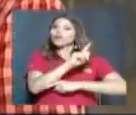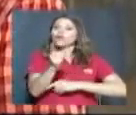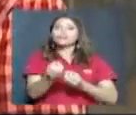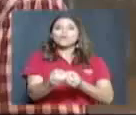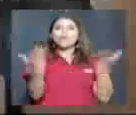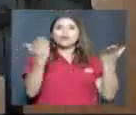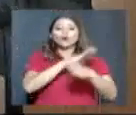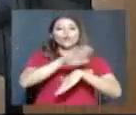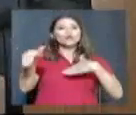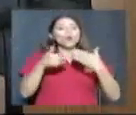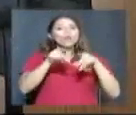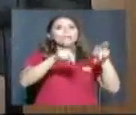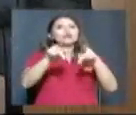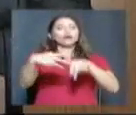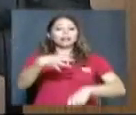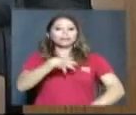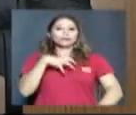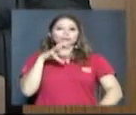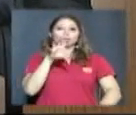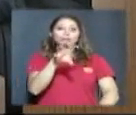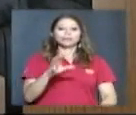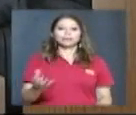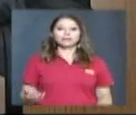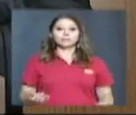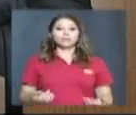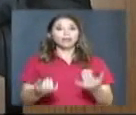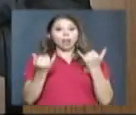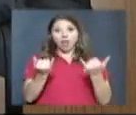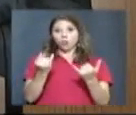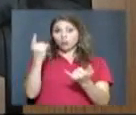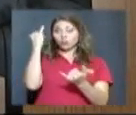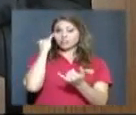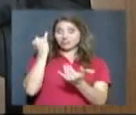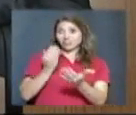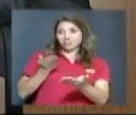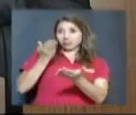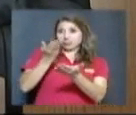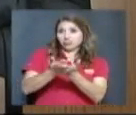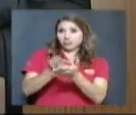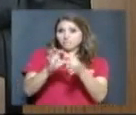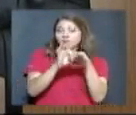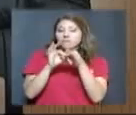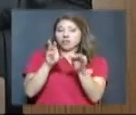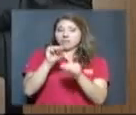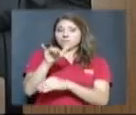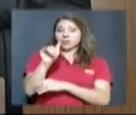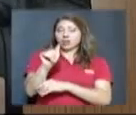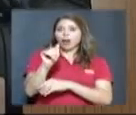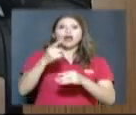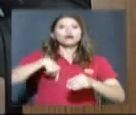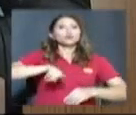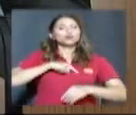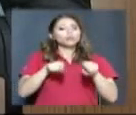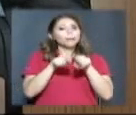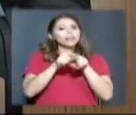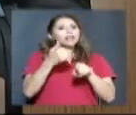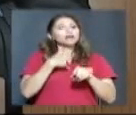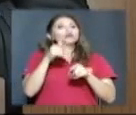ciudadanía. Ahora, y hay una iniciativa que propone la red MICA y a partir de eso nosotros también tenemos una legislación que